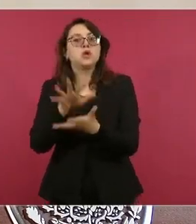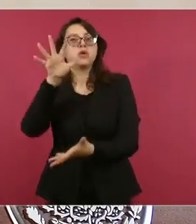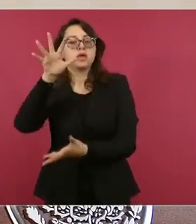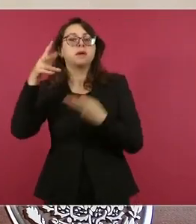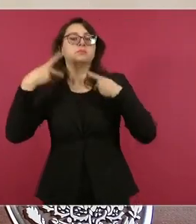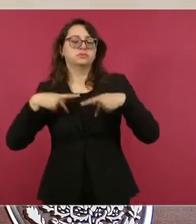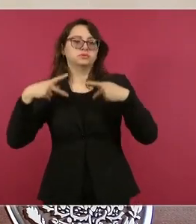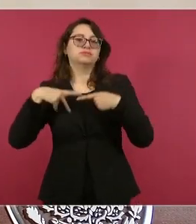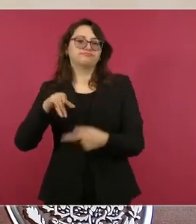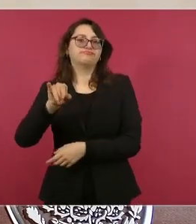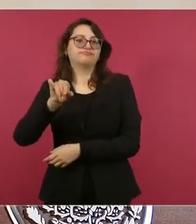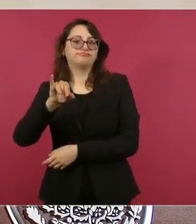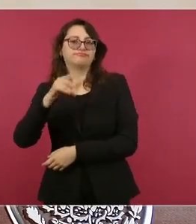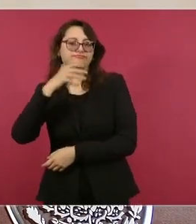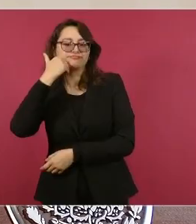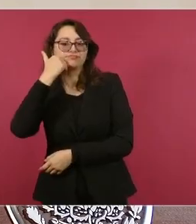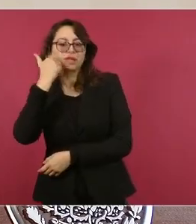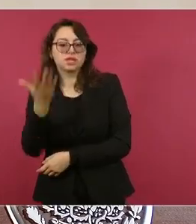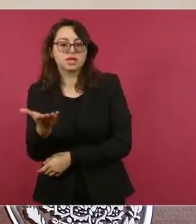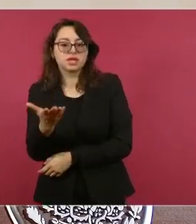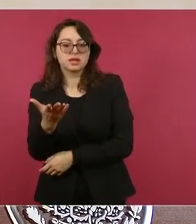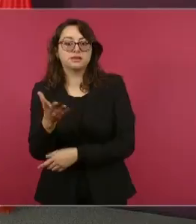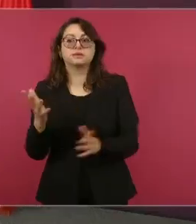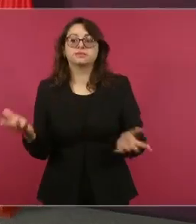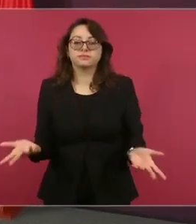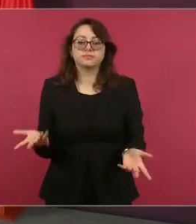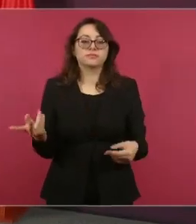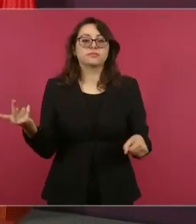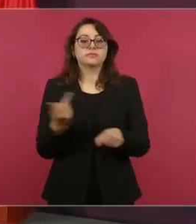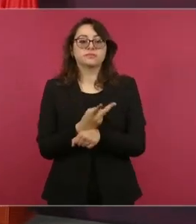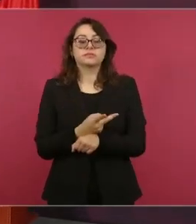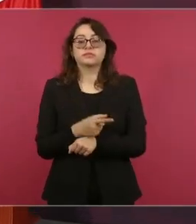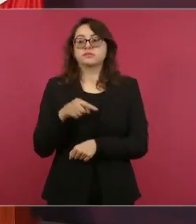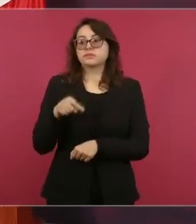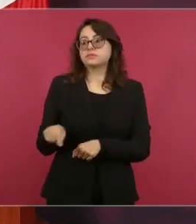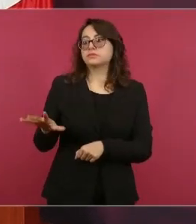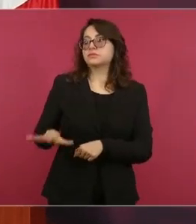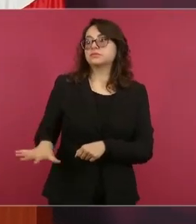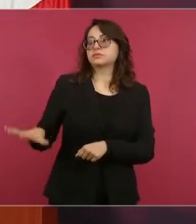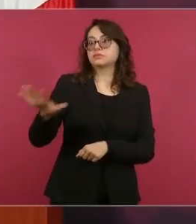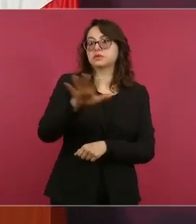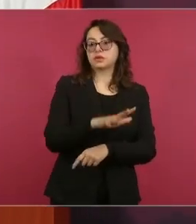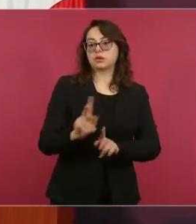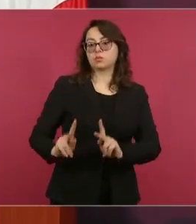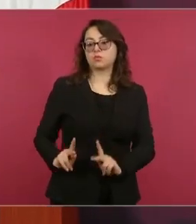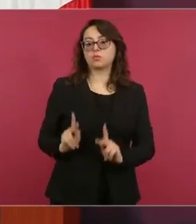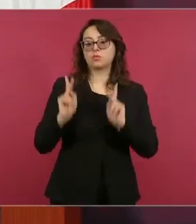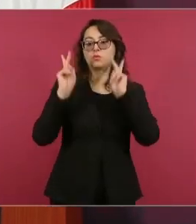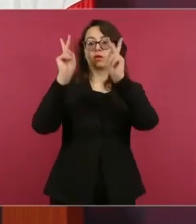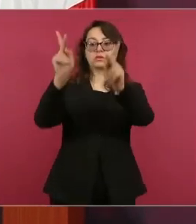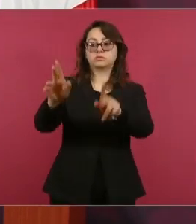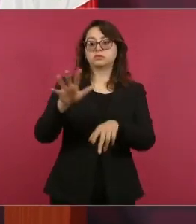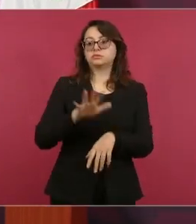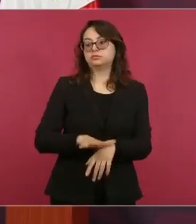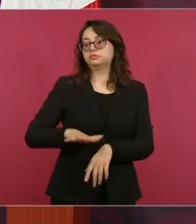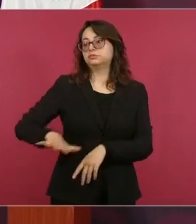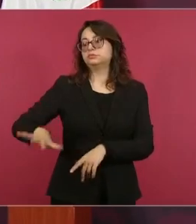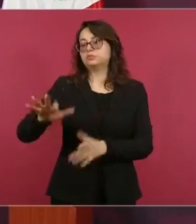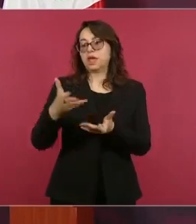y se está trabajando donde hay tramos, donde ya se